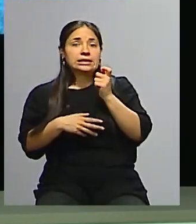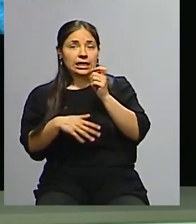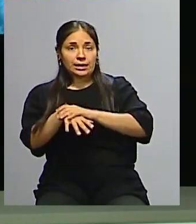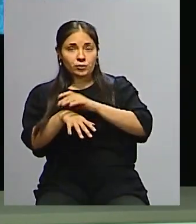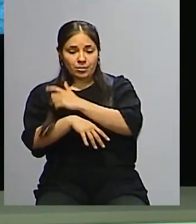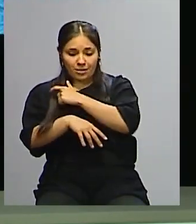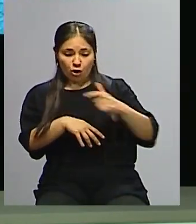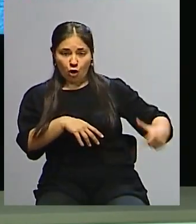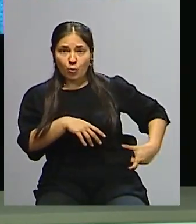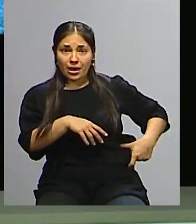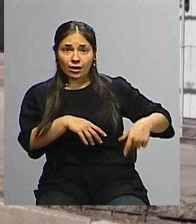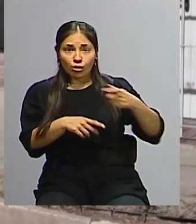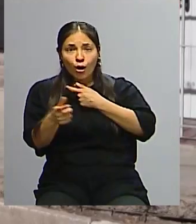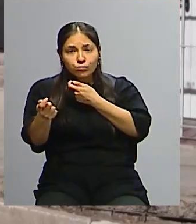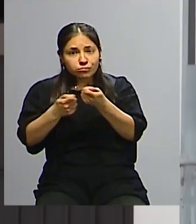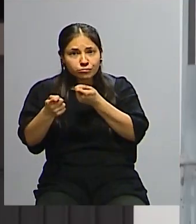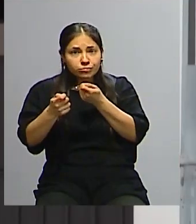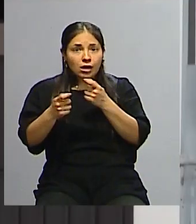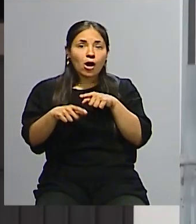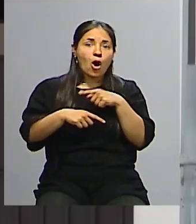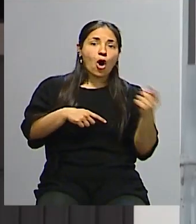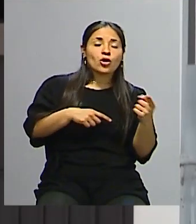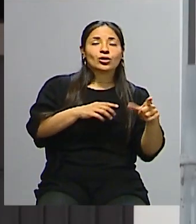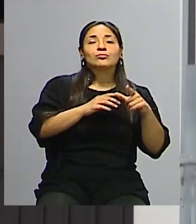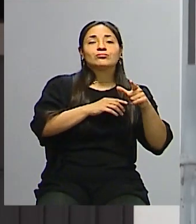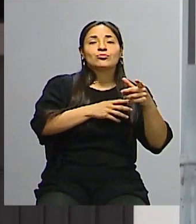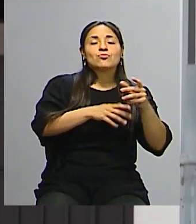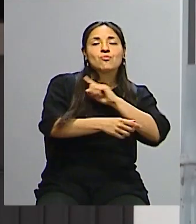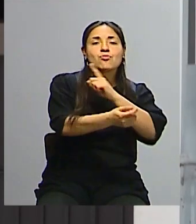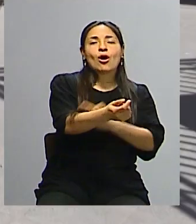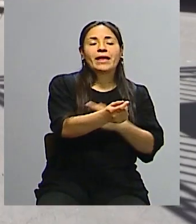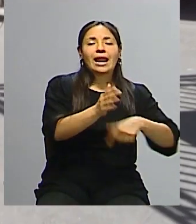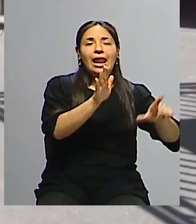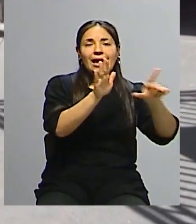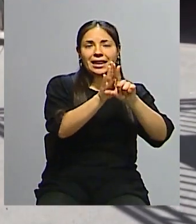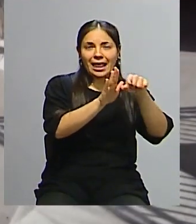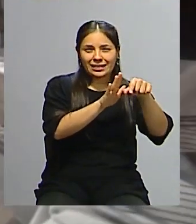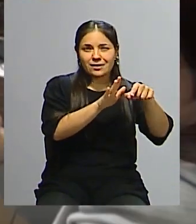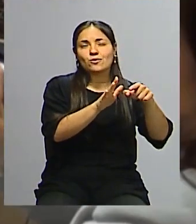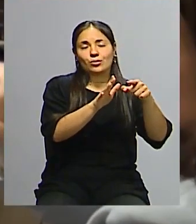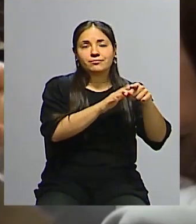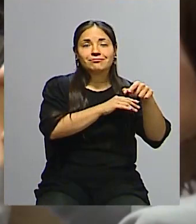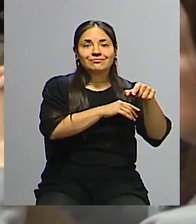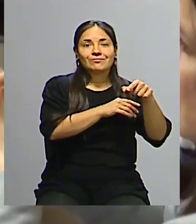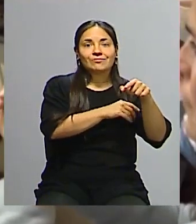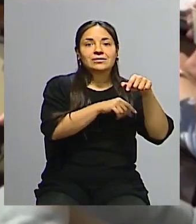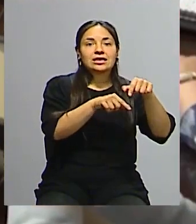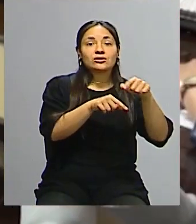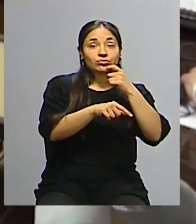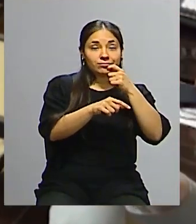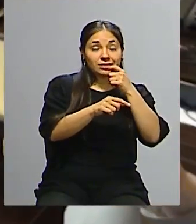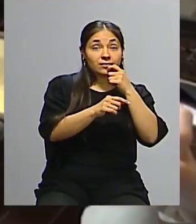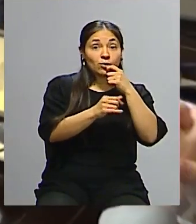y el coadministrador, que es el Poder Legislativo. Donde el Poder Legislativo lo que hace es aprobarle a ese